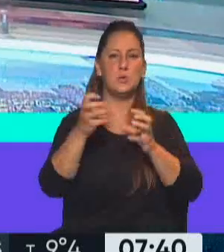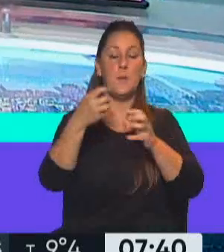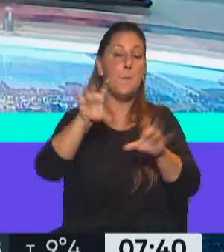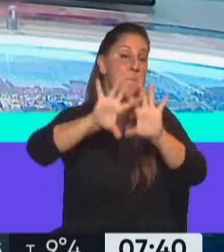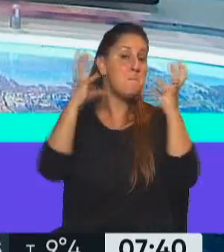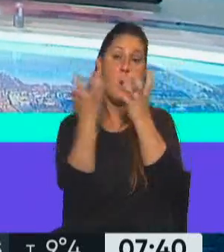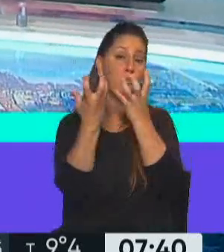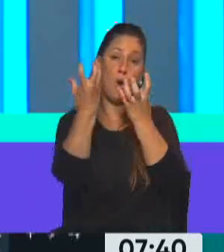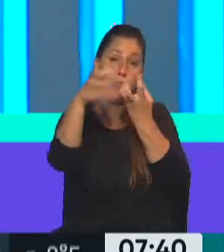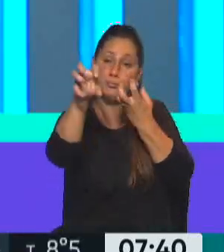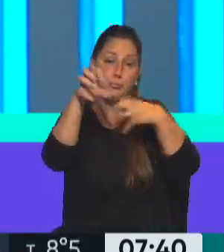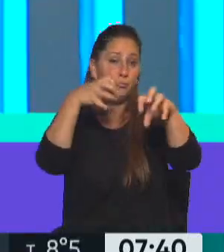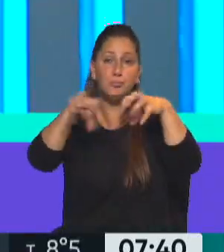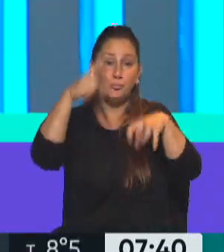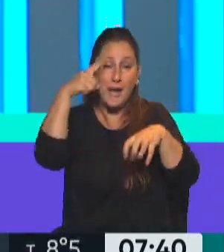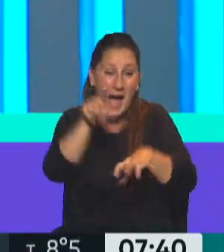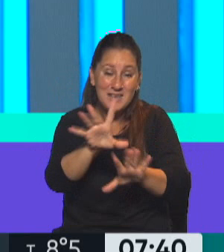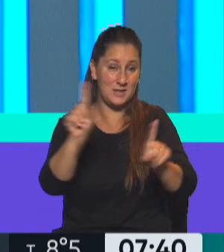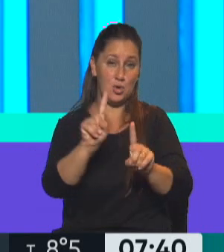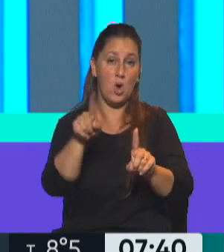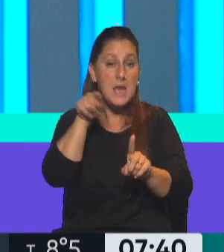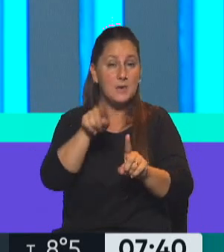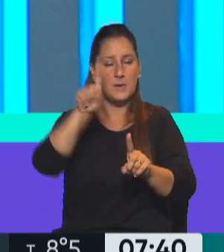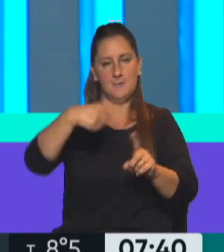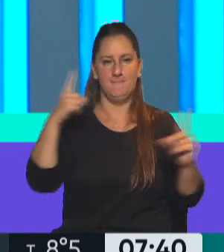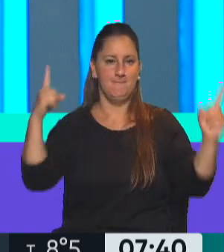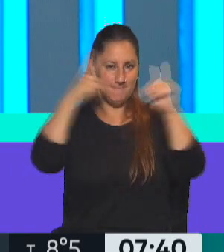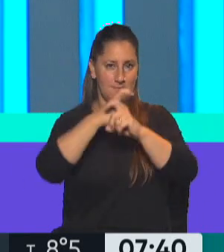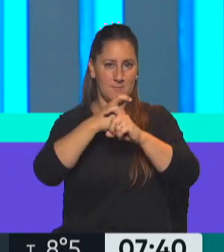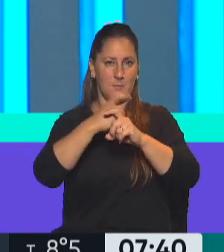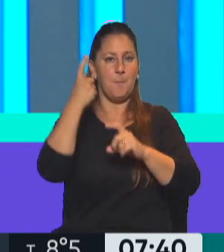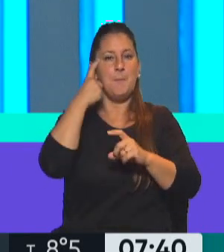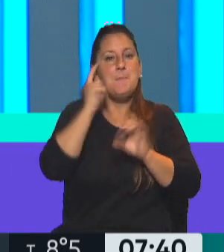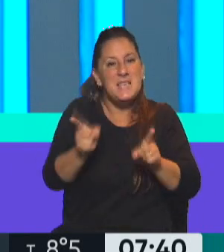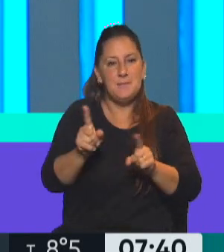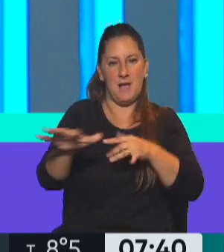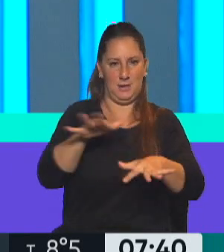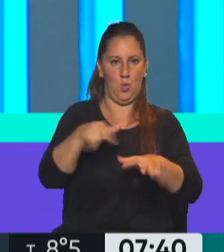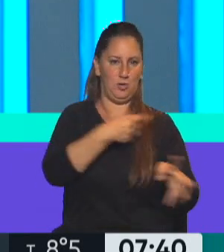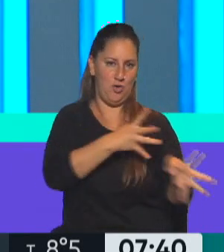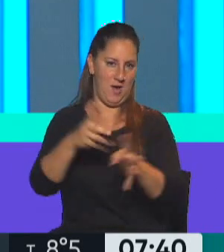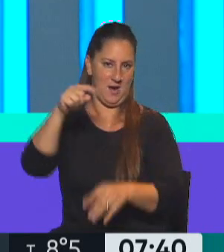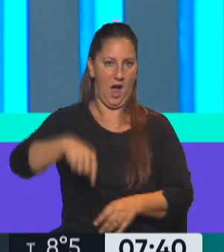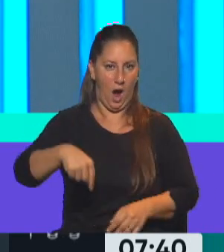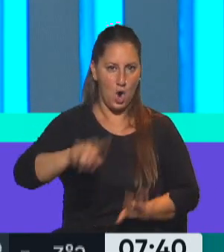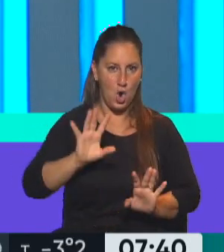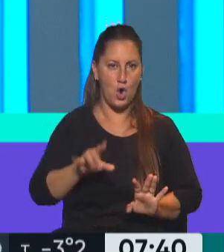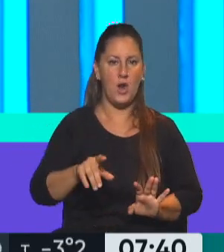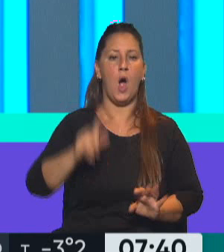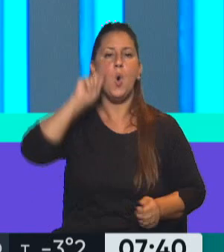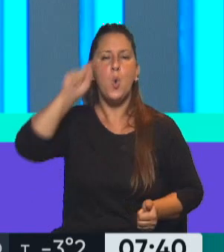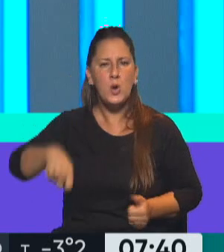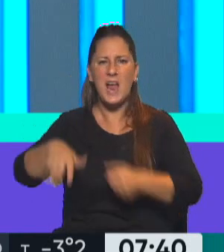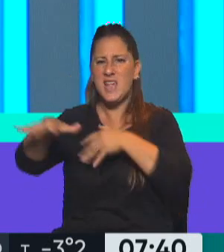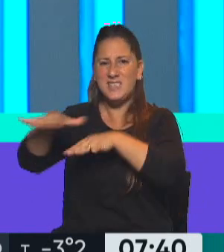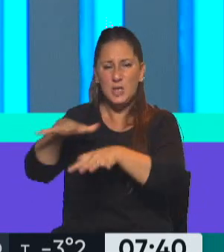del mundo en nuestras cabezas. Nos daña mucho más que todo lo que está pasando ahí, porque los acontecimientos de Ucrania no